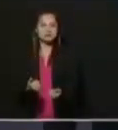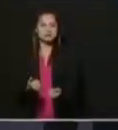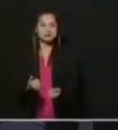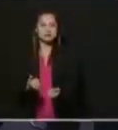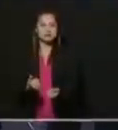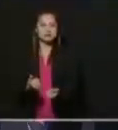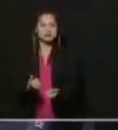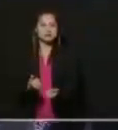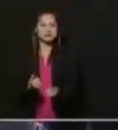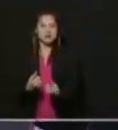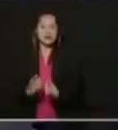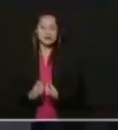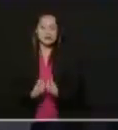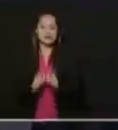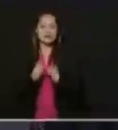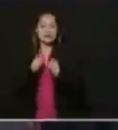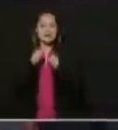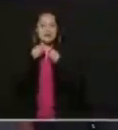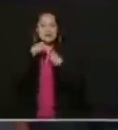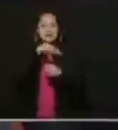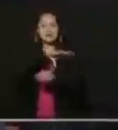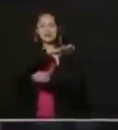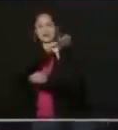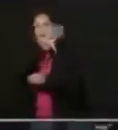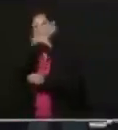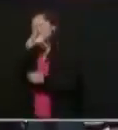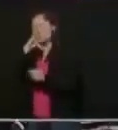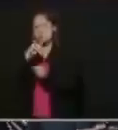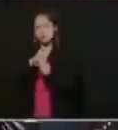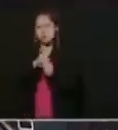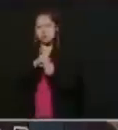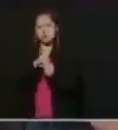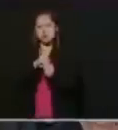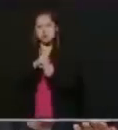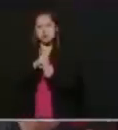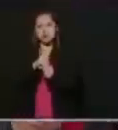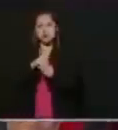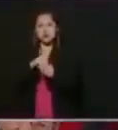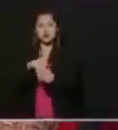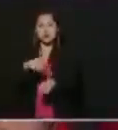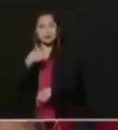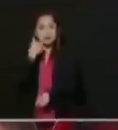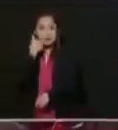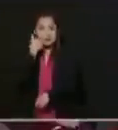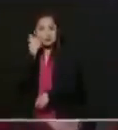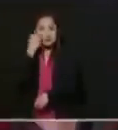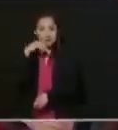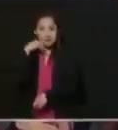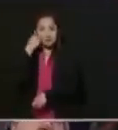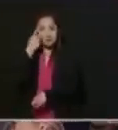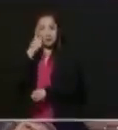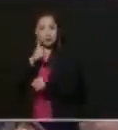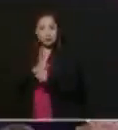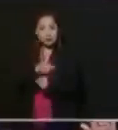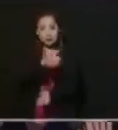aquello que llamamos vida. Todo aquello que llamamos vida. Que la voluntad vida. Personal. Que la voluntad